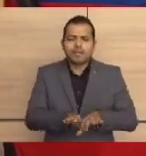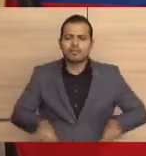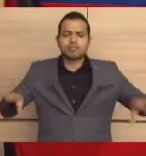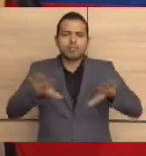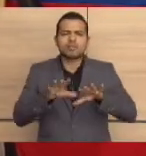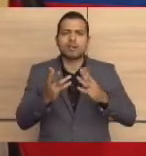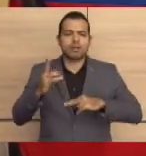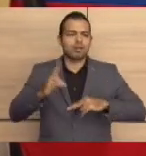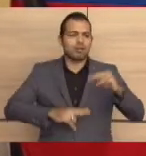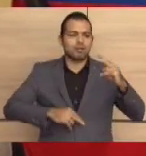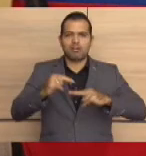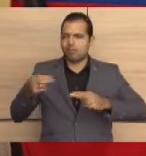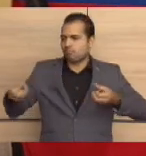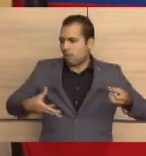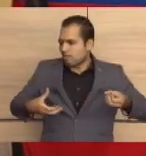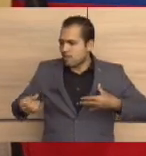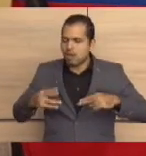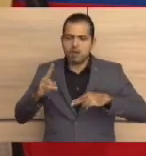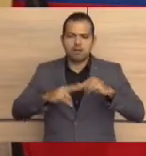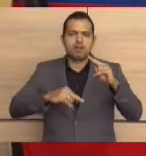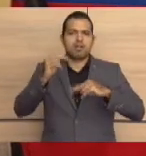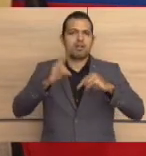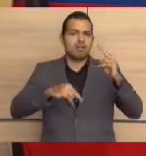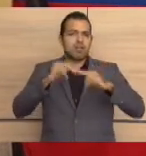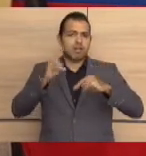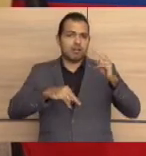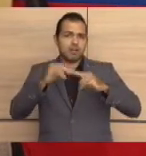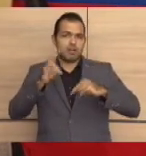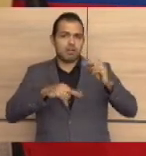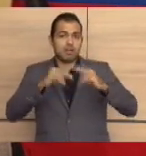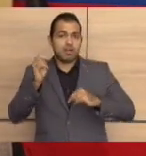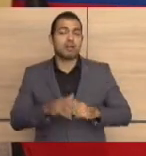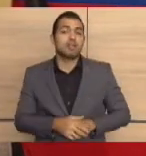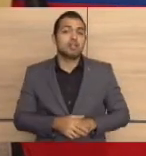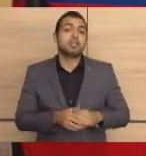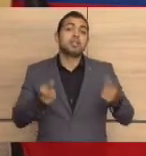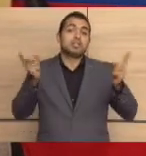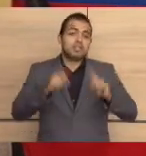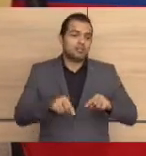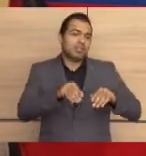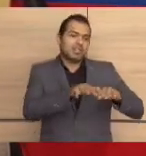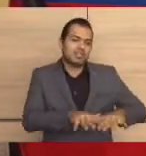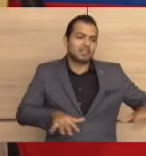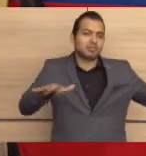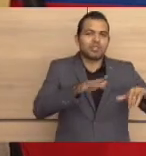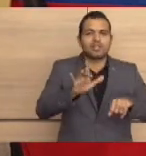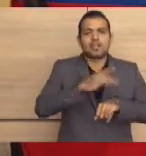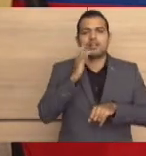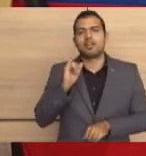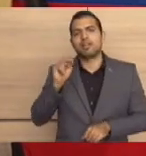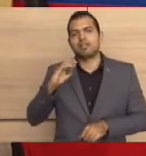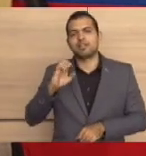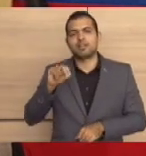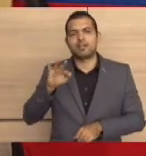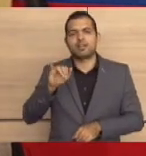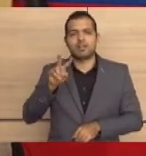que visibilizar más. Estos espacios se suman a los espacios de incentivos, cuenten con ellos. Obviamente desde ya no solamente iniciamos al